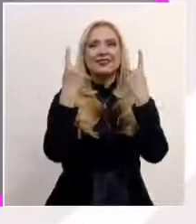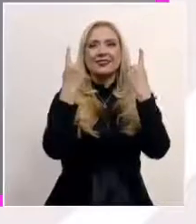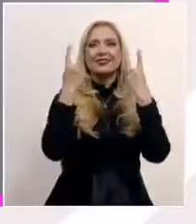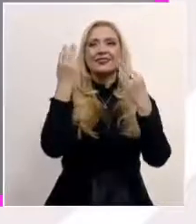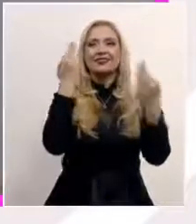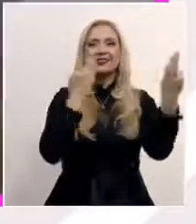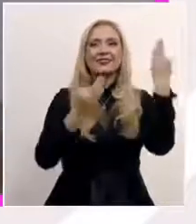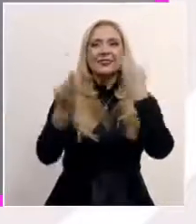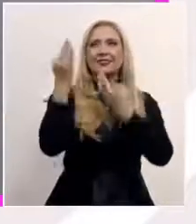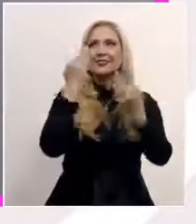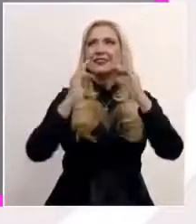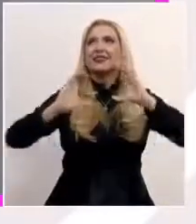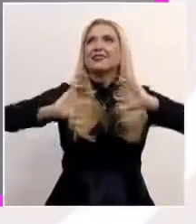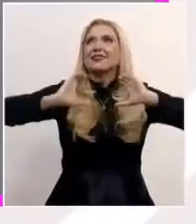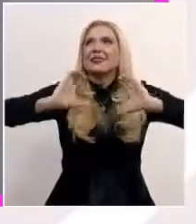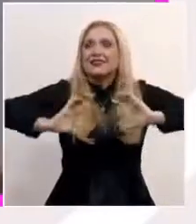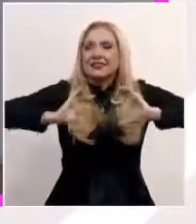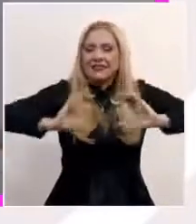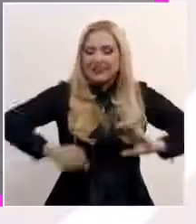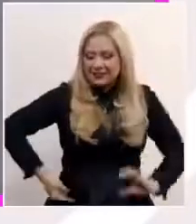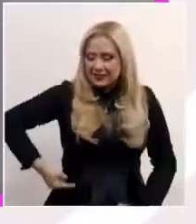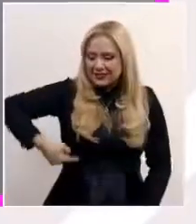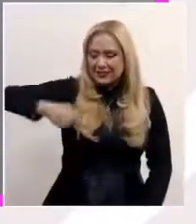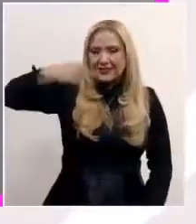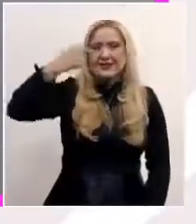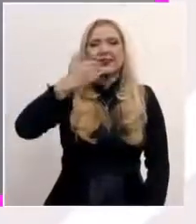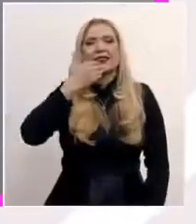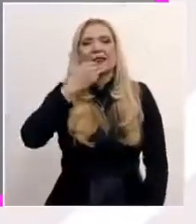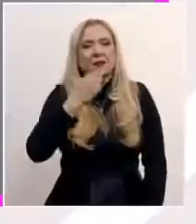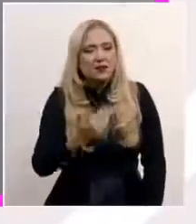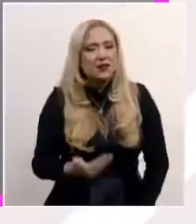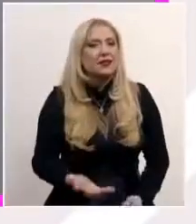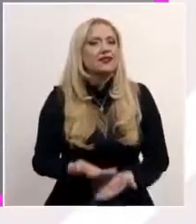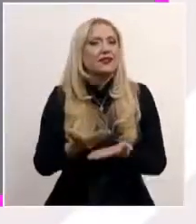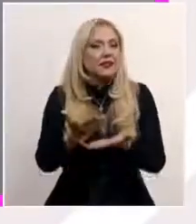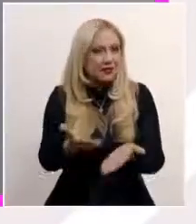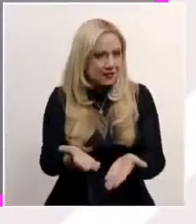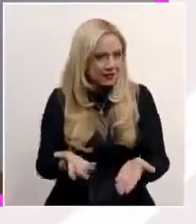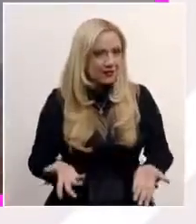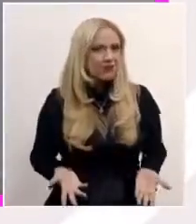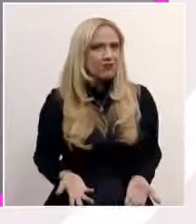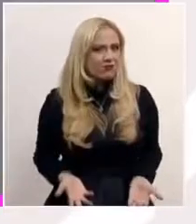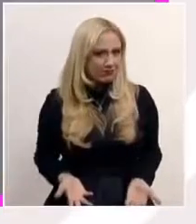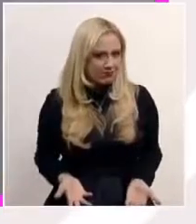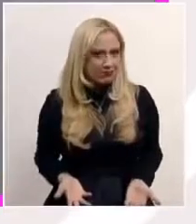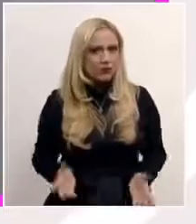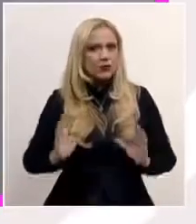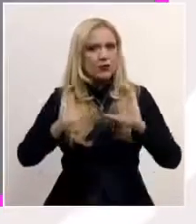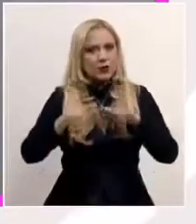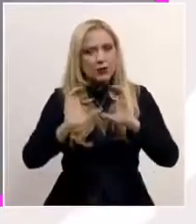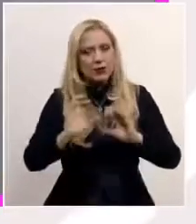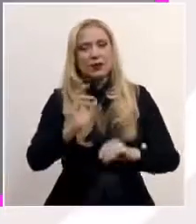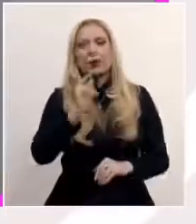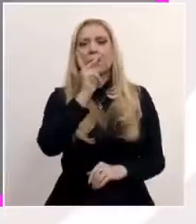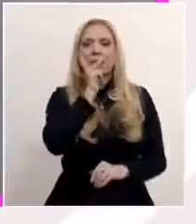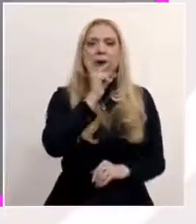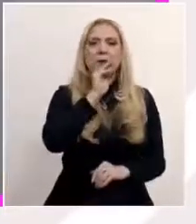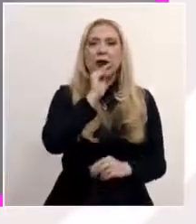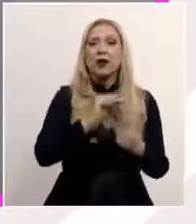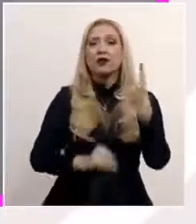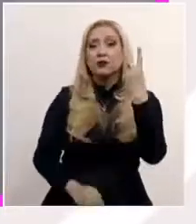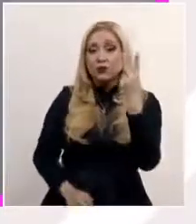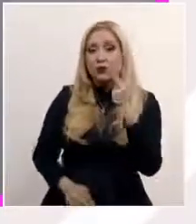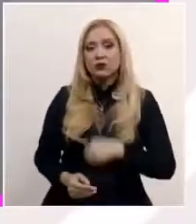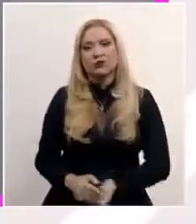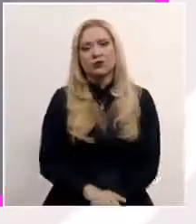cuidado por su sano desarrollo, ¿no? Qué mejor que poderles ofrecer digamos, el cuidado de ambos.